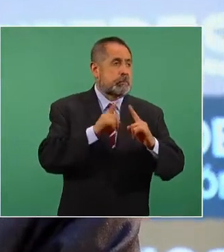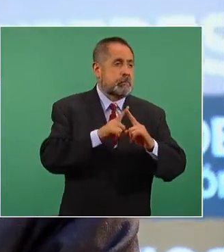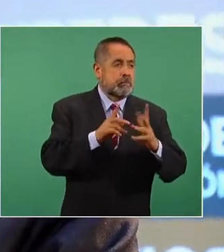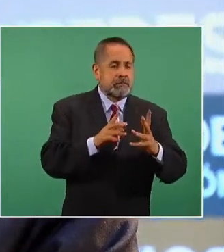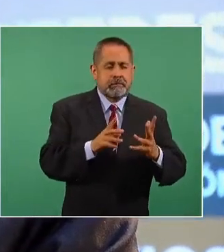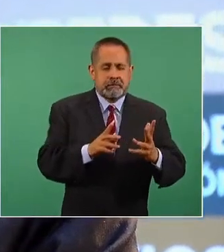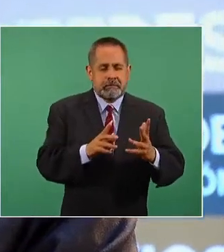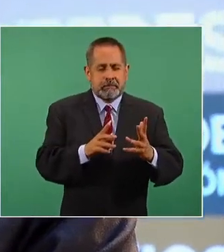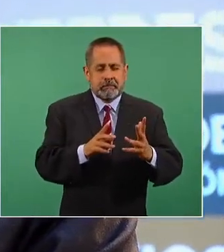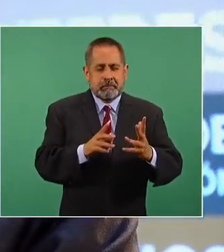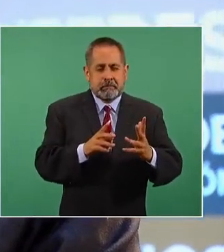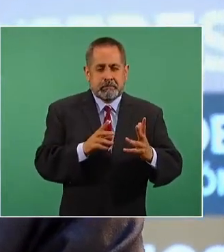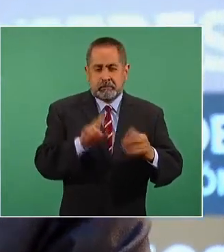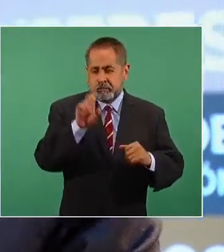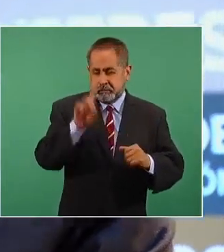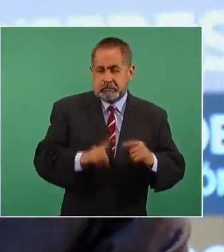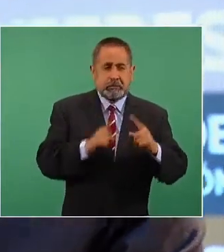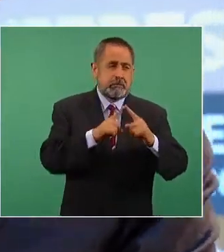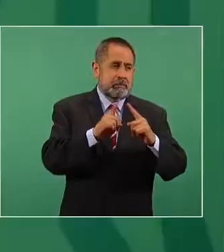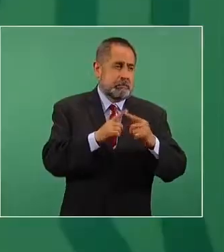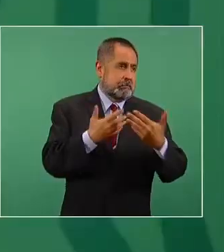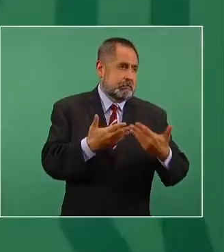y